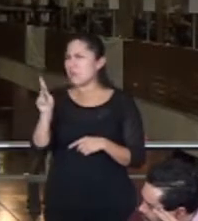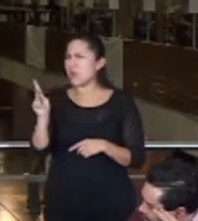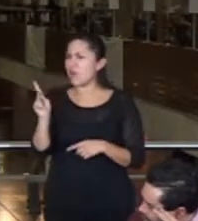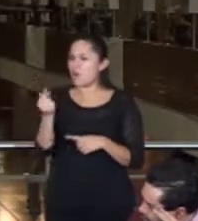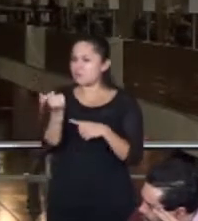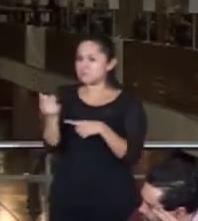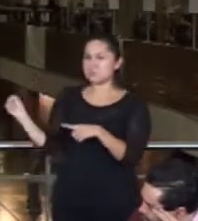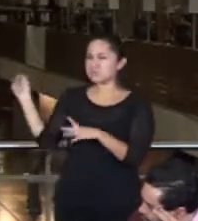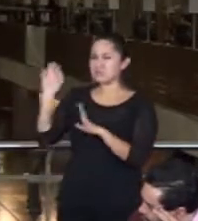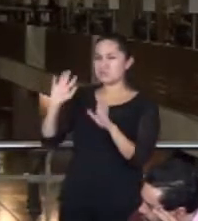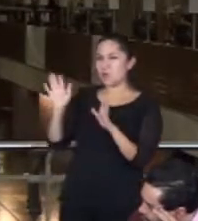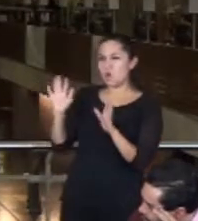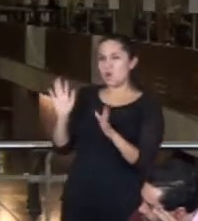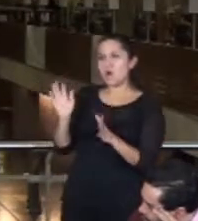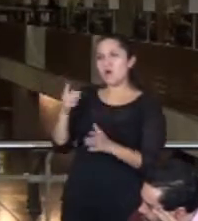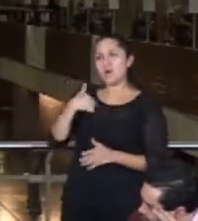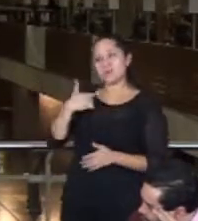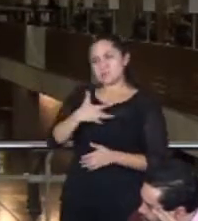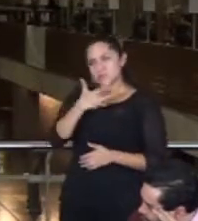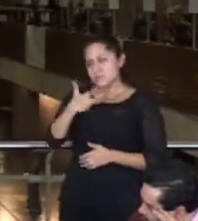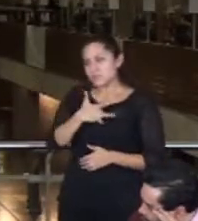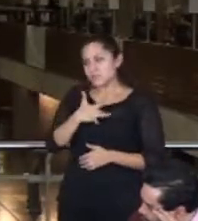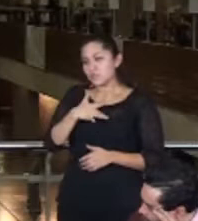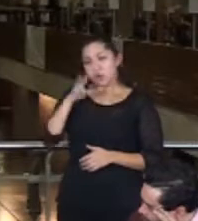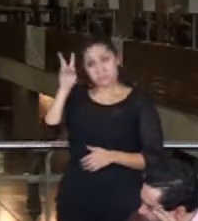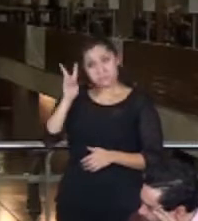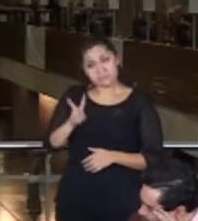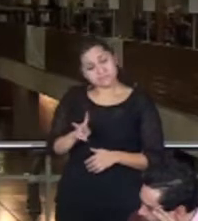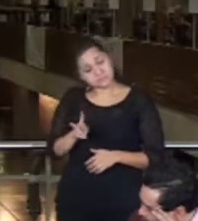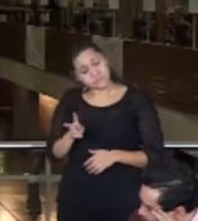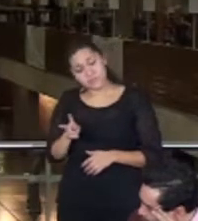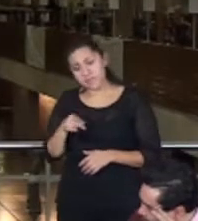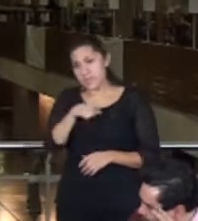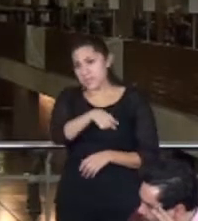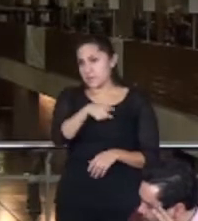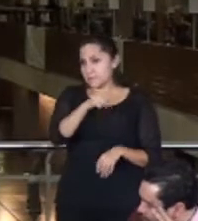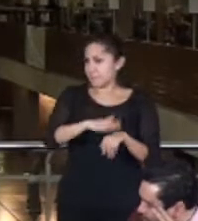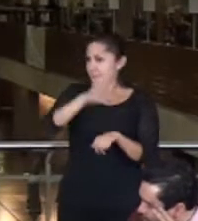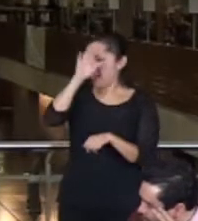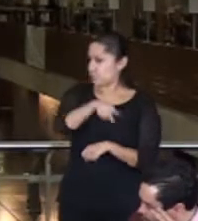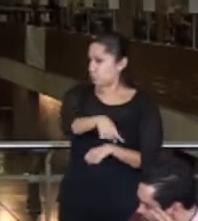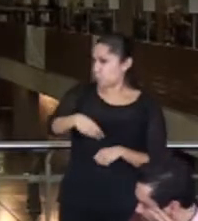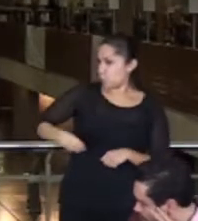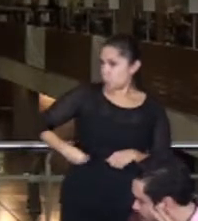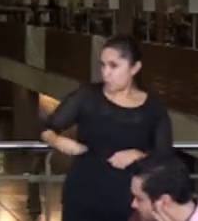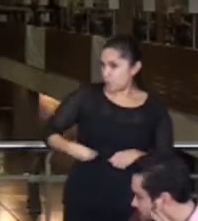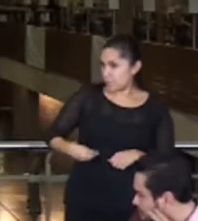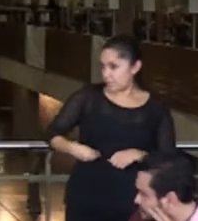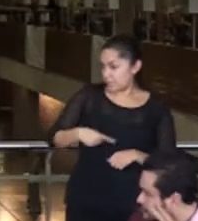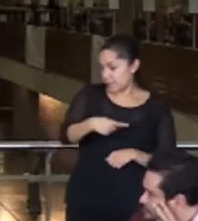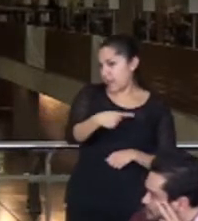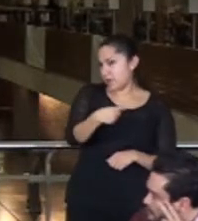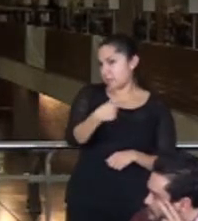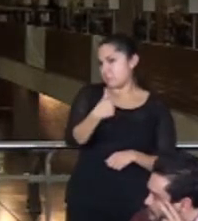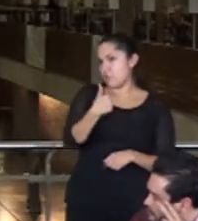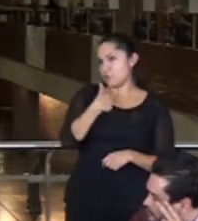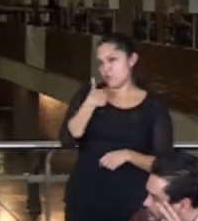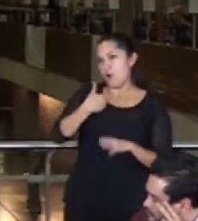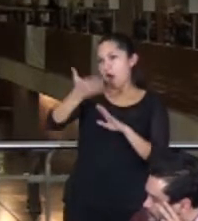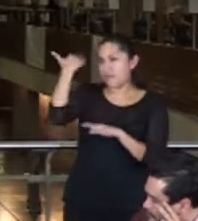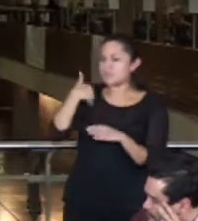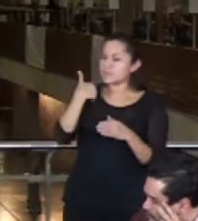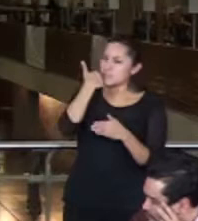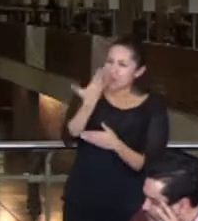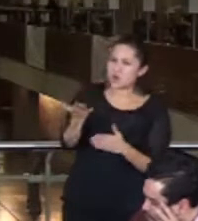pero él tuvo la gran culpa en un momento dado de cuando yo me viene un poco abajo con el proyecto del libro de